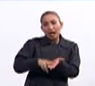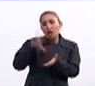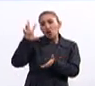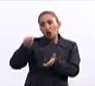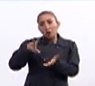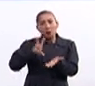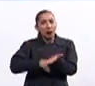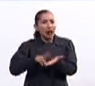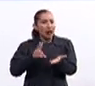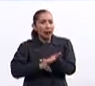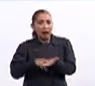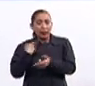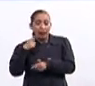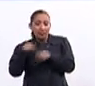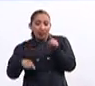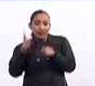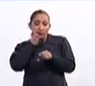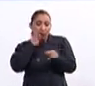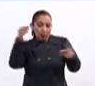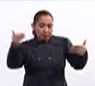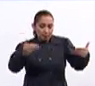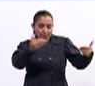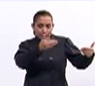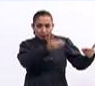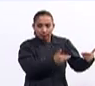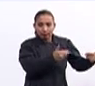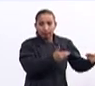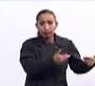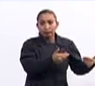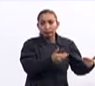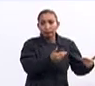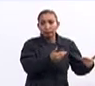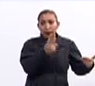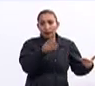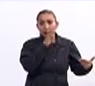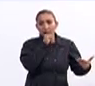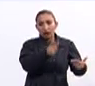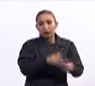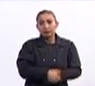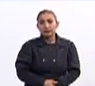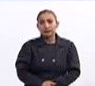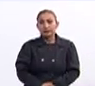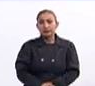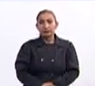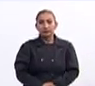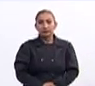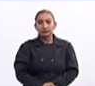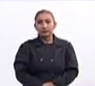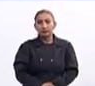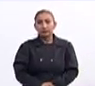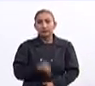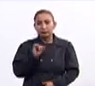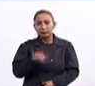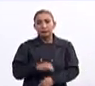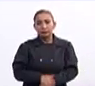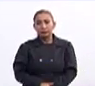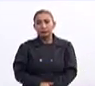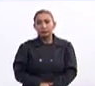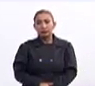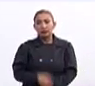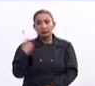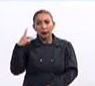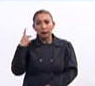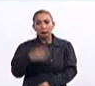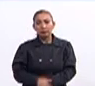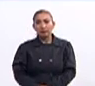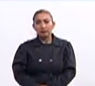qué es lo que ellos, a partir de las evidencias, consideran que es lo mejor en ese momento votar, ¿no? Sin duda alguna, como pasó en el Como caso de pasó en Puebla,